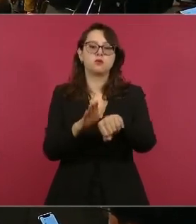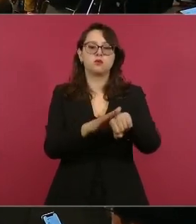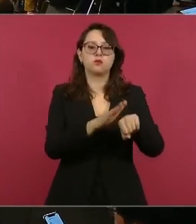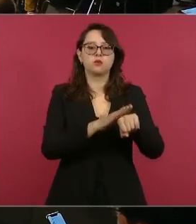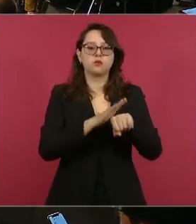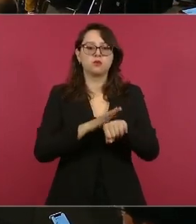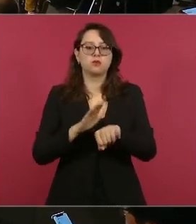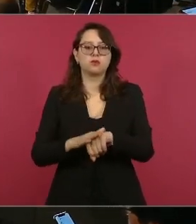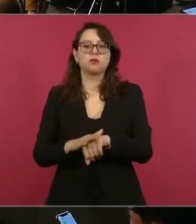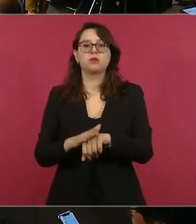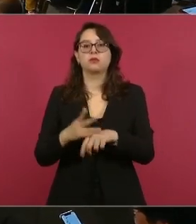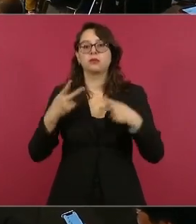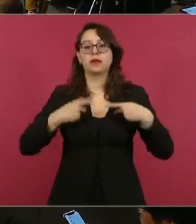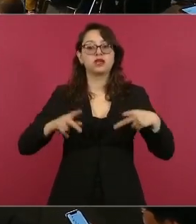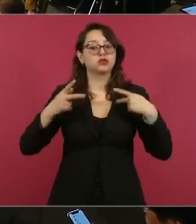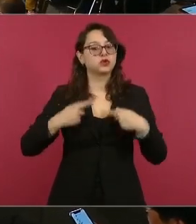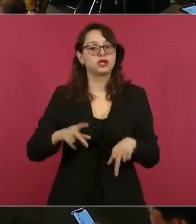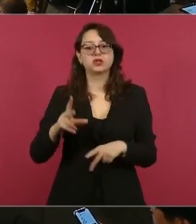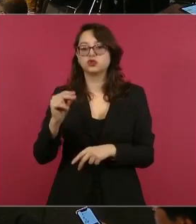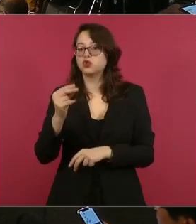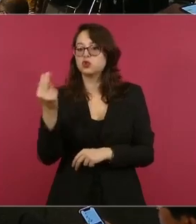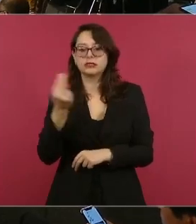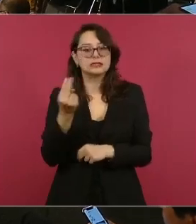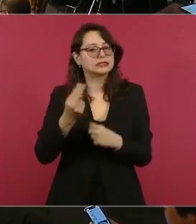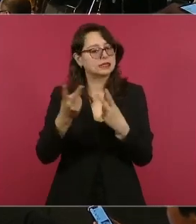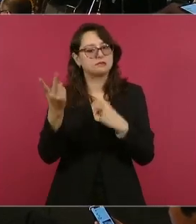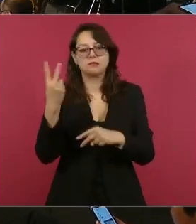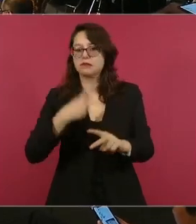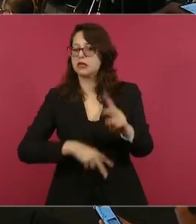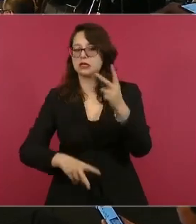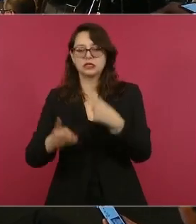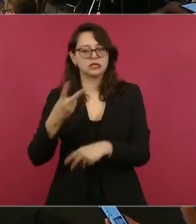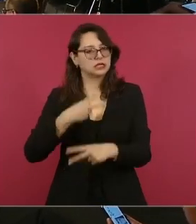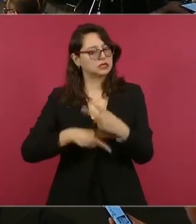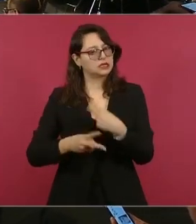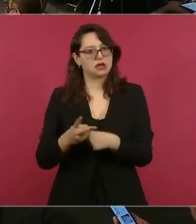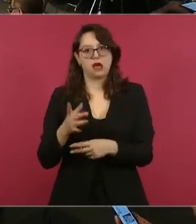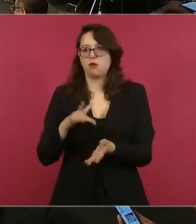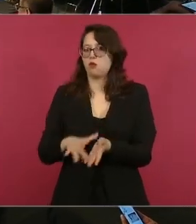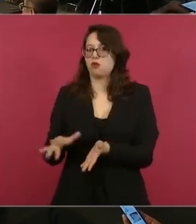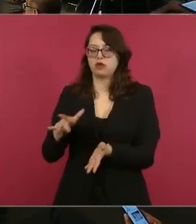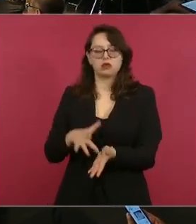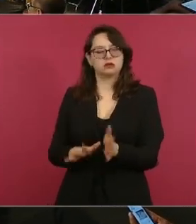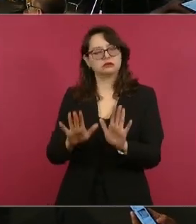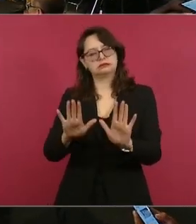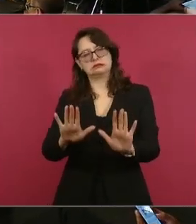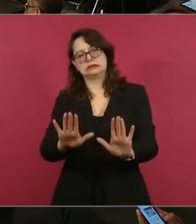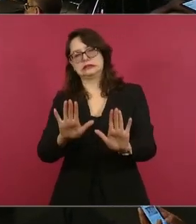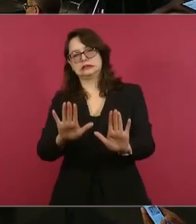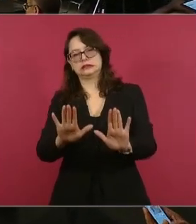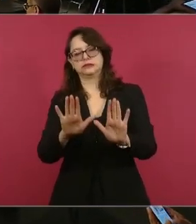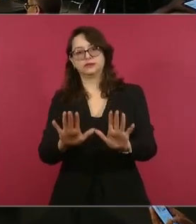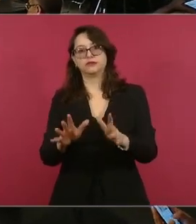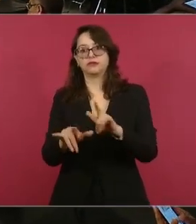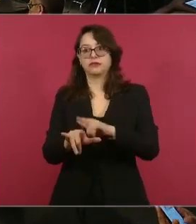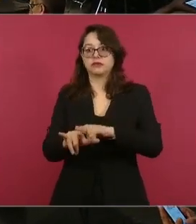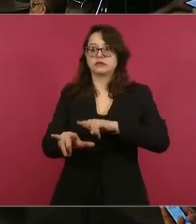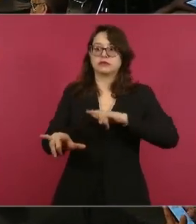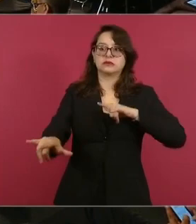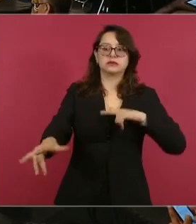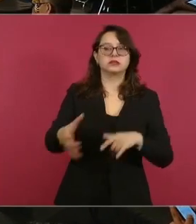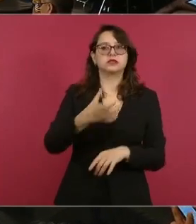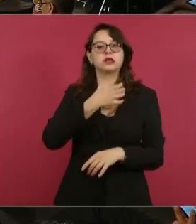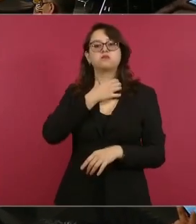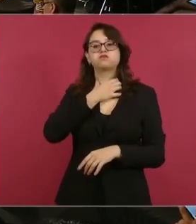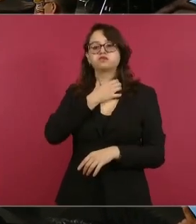que no se acerquen hacia acá para no generar una aglomeración en el